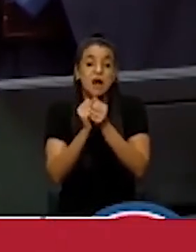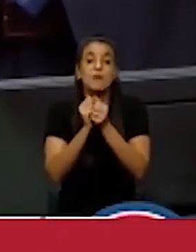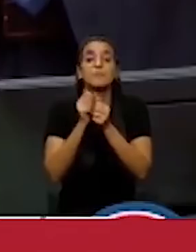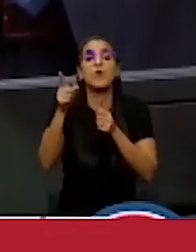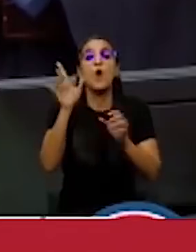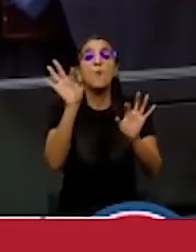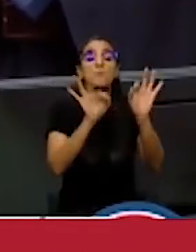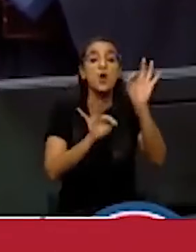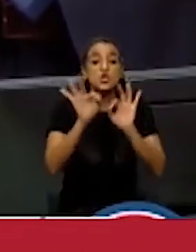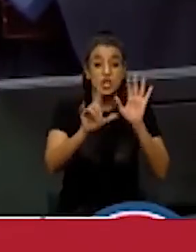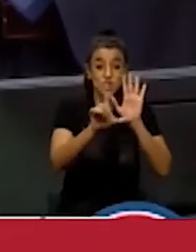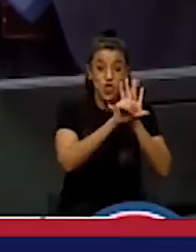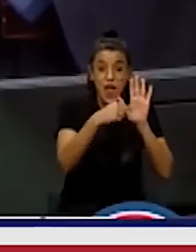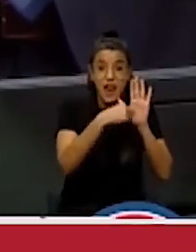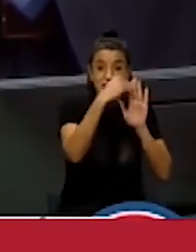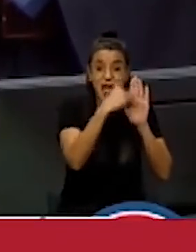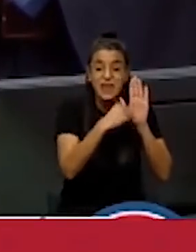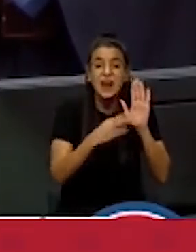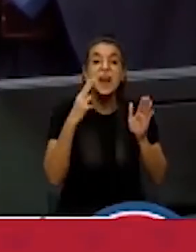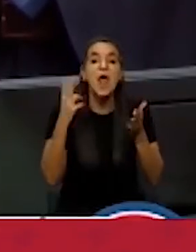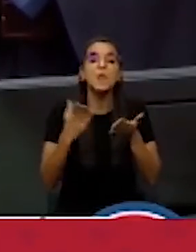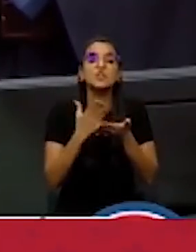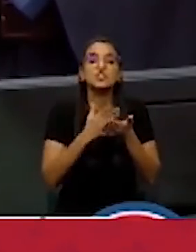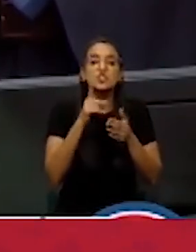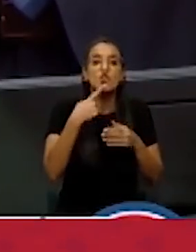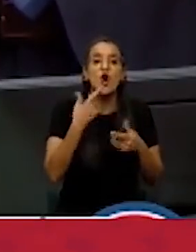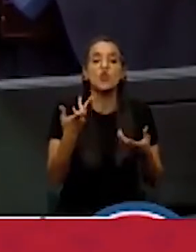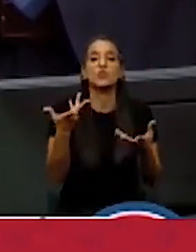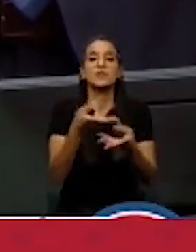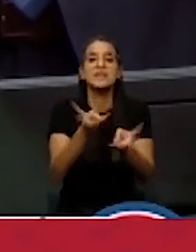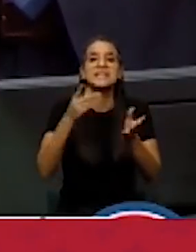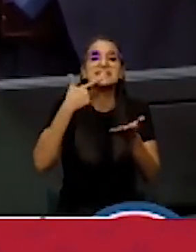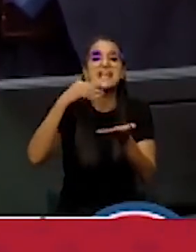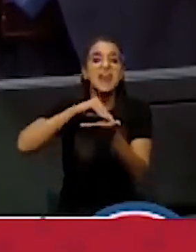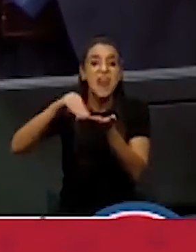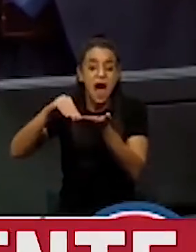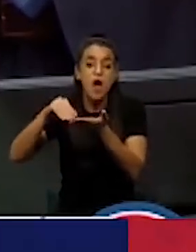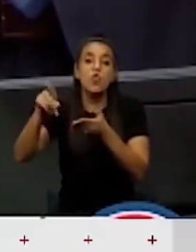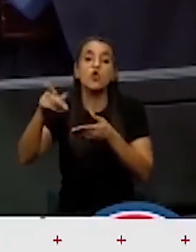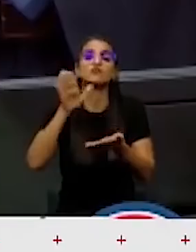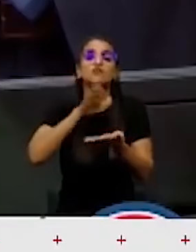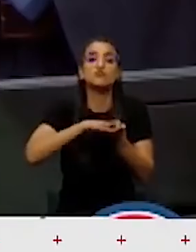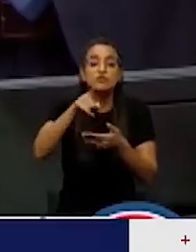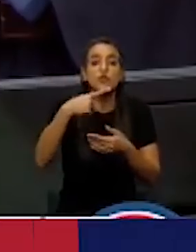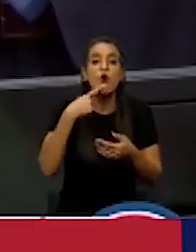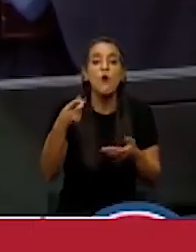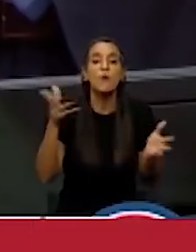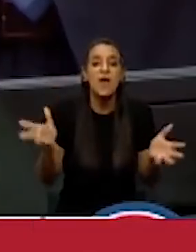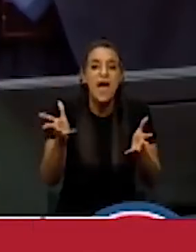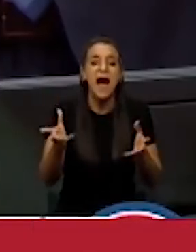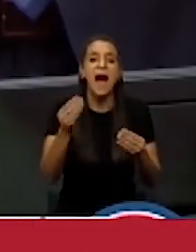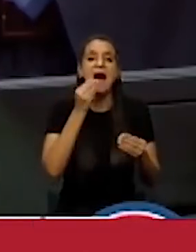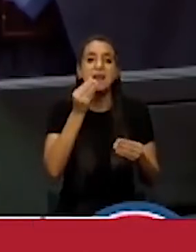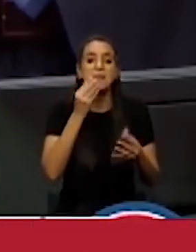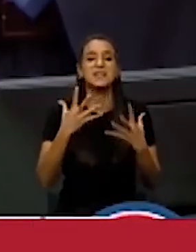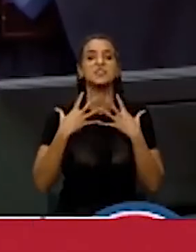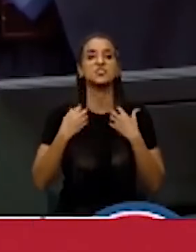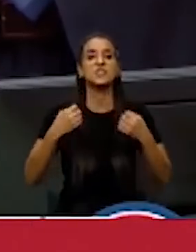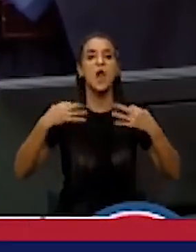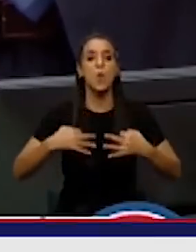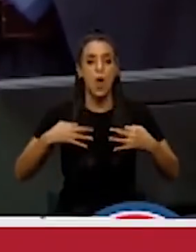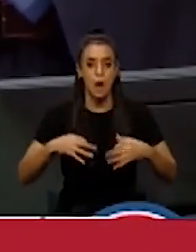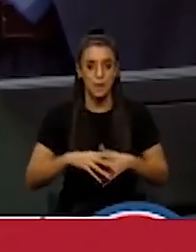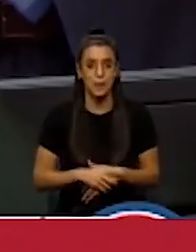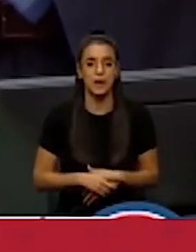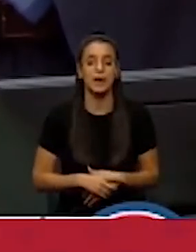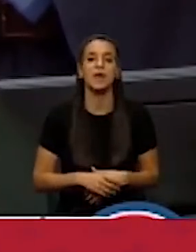recaído en el proyecto de ley venido en revisión del Honorable Senado sobre promoción de la alimentación